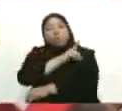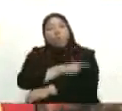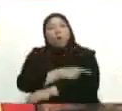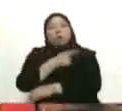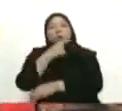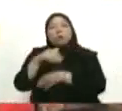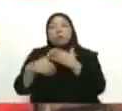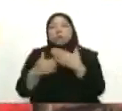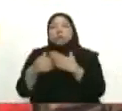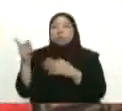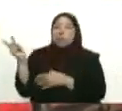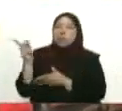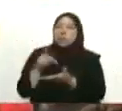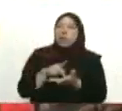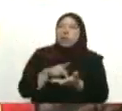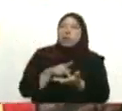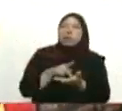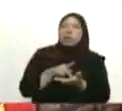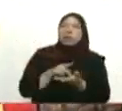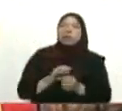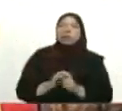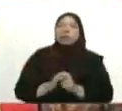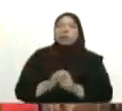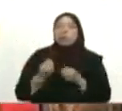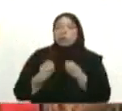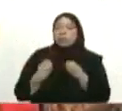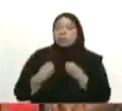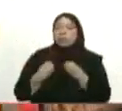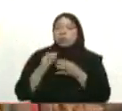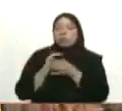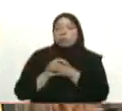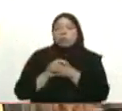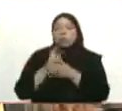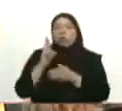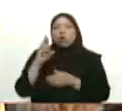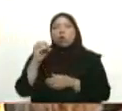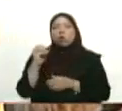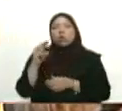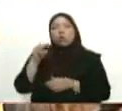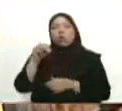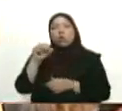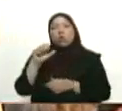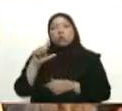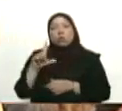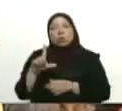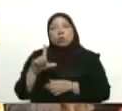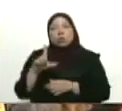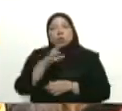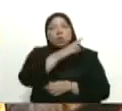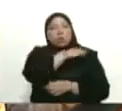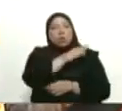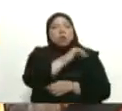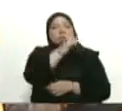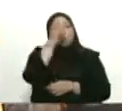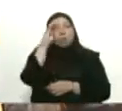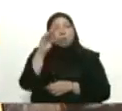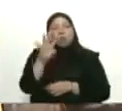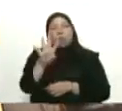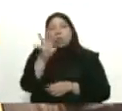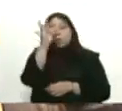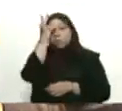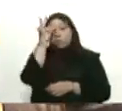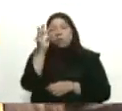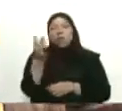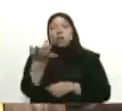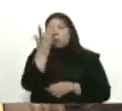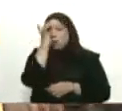yo venía a cúter por aquí por ahí vivía Ronald blanco El capitán Ronald blanco del cuatro de febrero